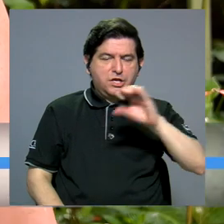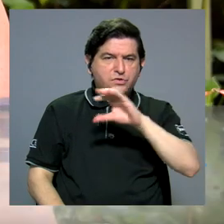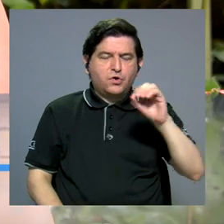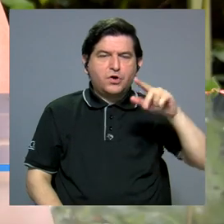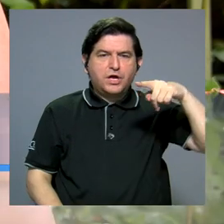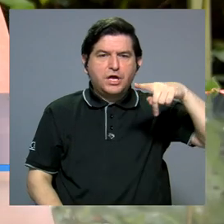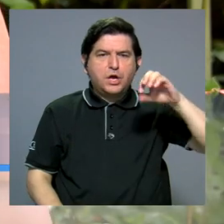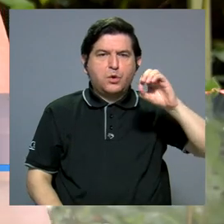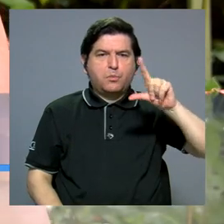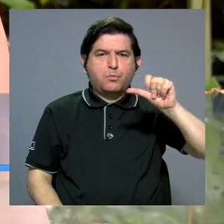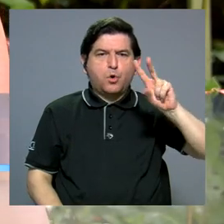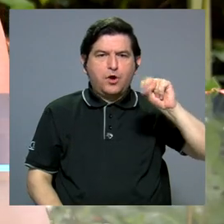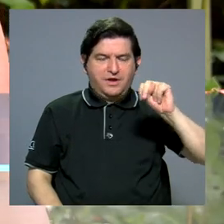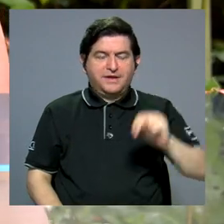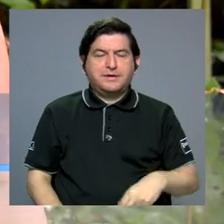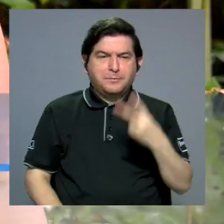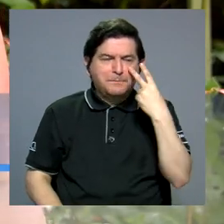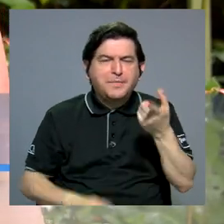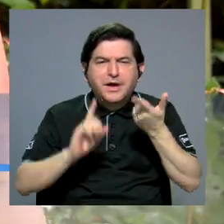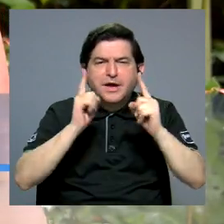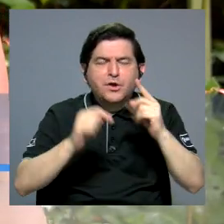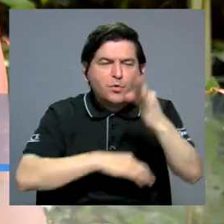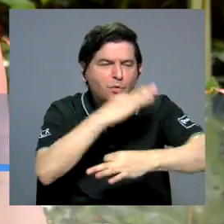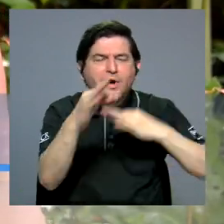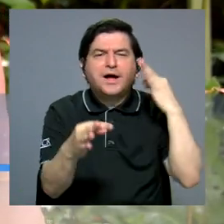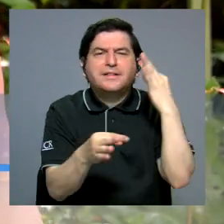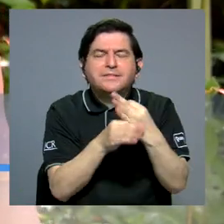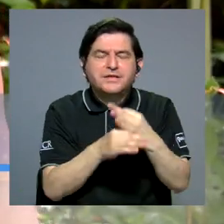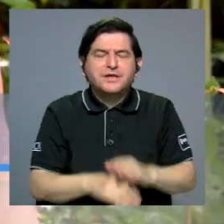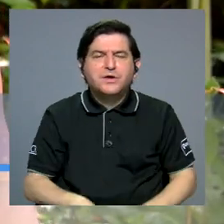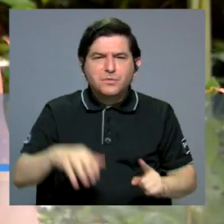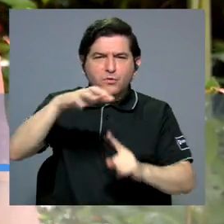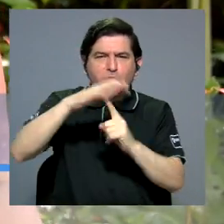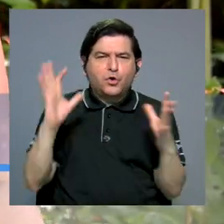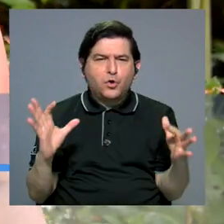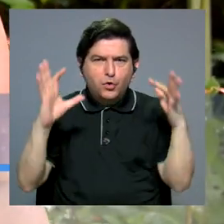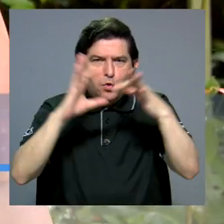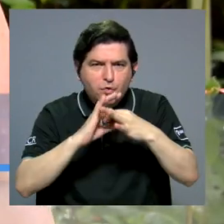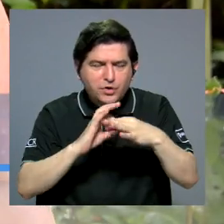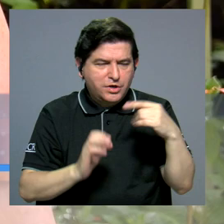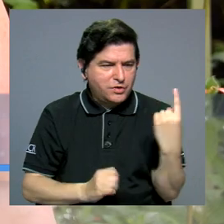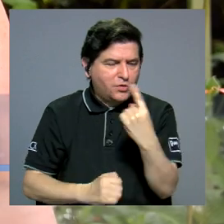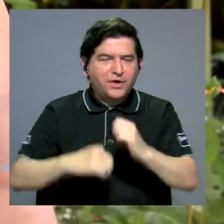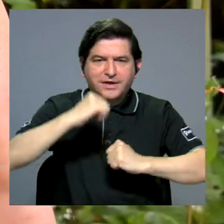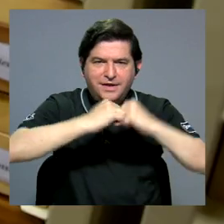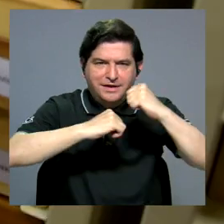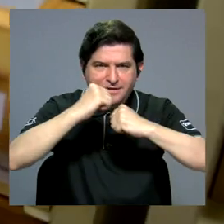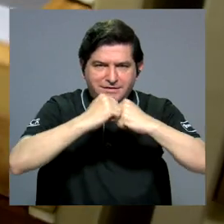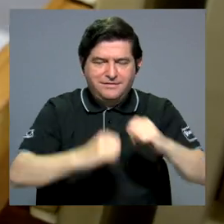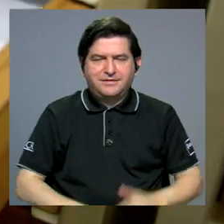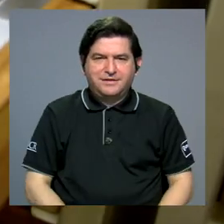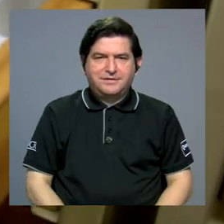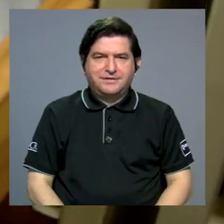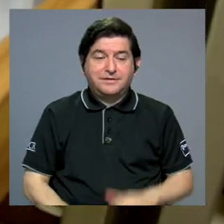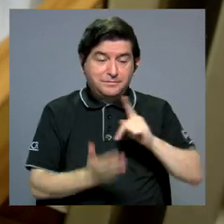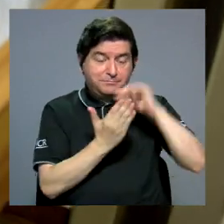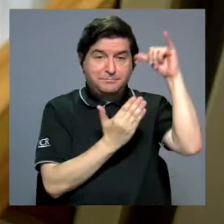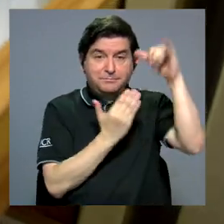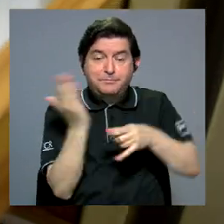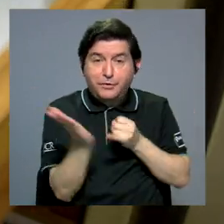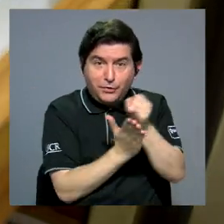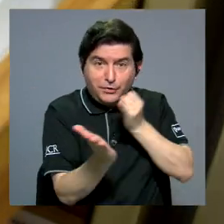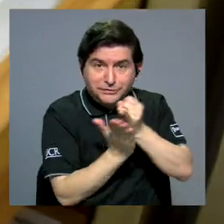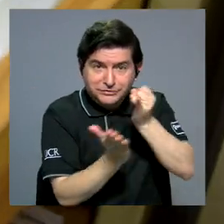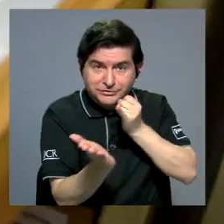Entonces, lo que estamos haciendo es viendo cuáles especies de hongo están asociadas a estas estructuras. En este proyecto